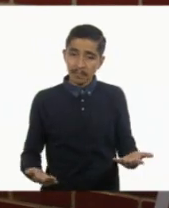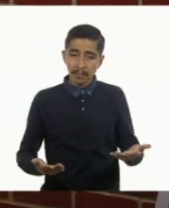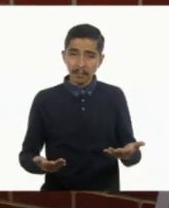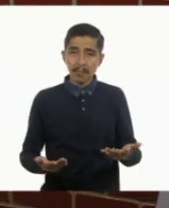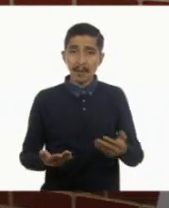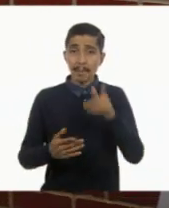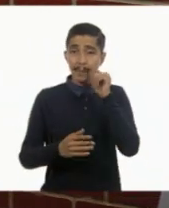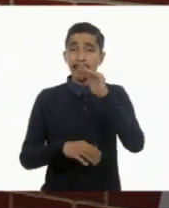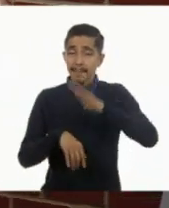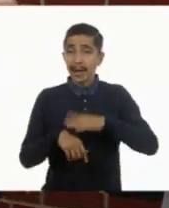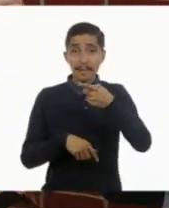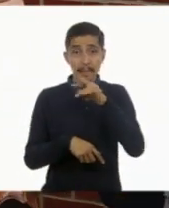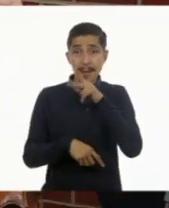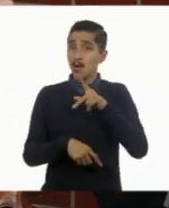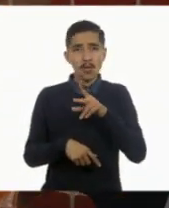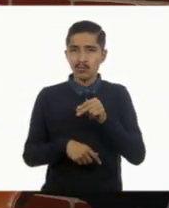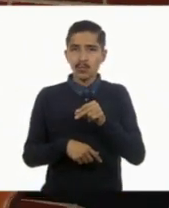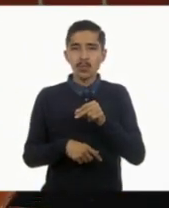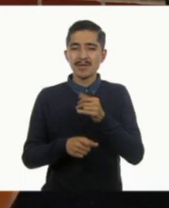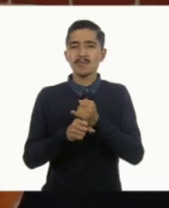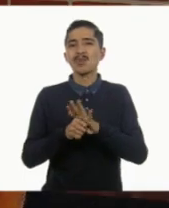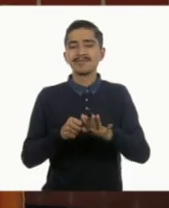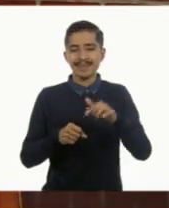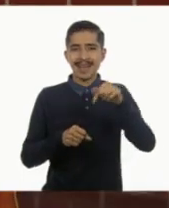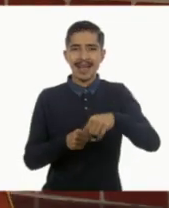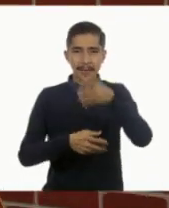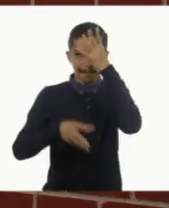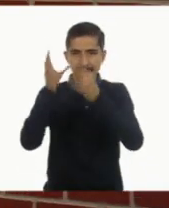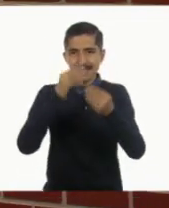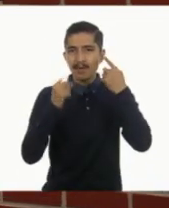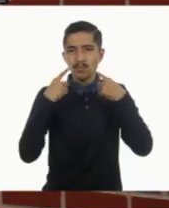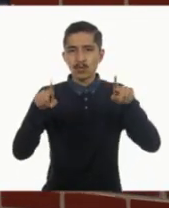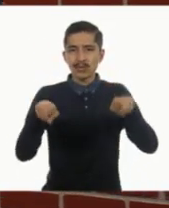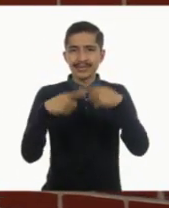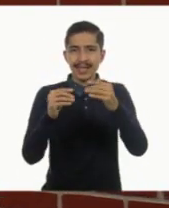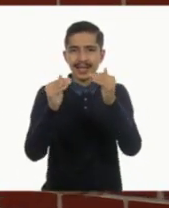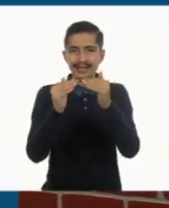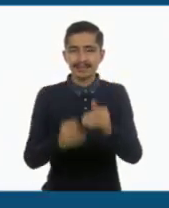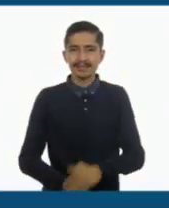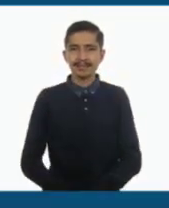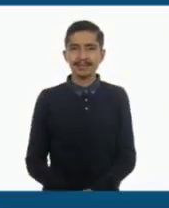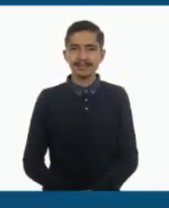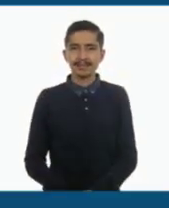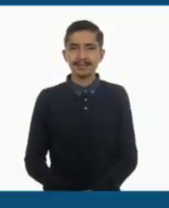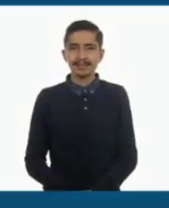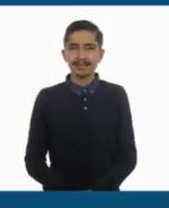Bueno, pues mañana más, pero no mejor porque es imposible aquí en Aprende Música en Casa.